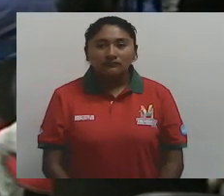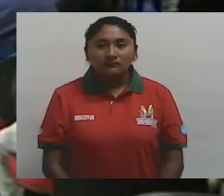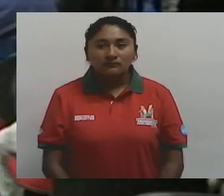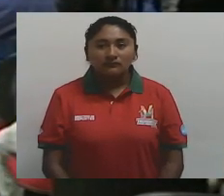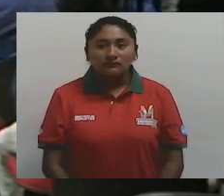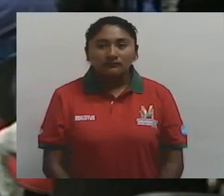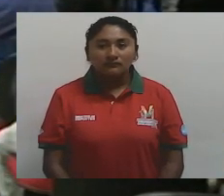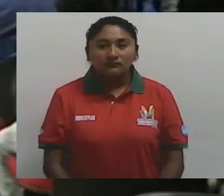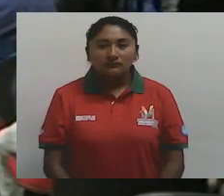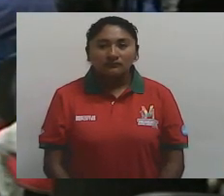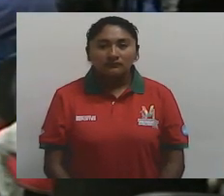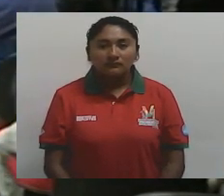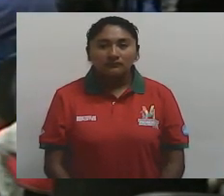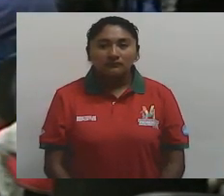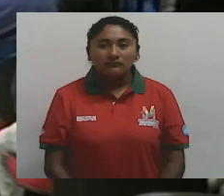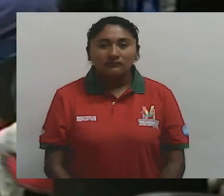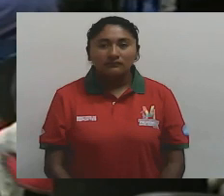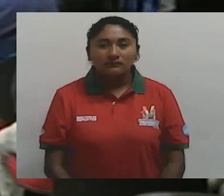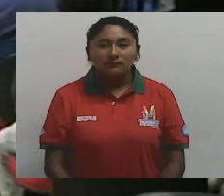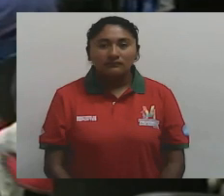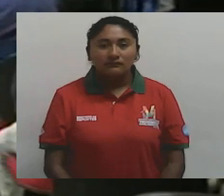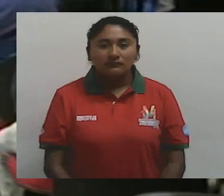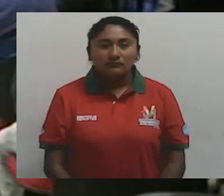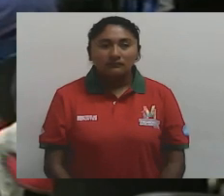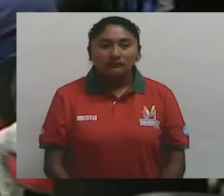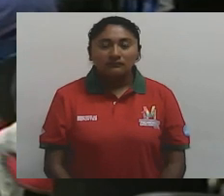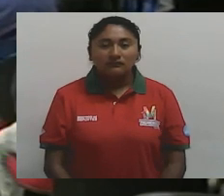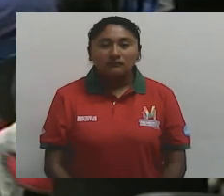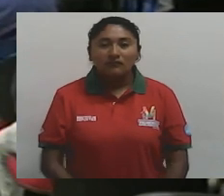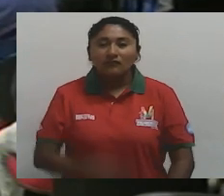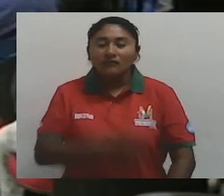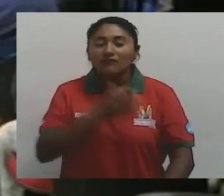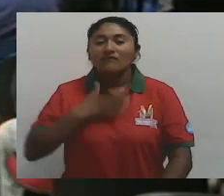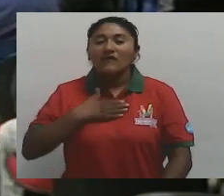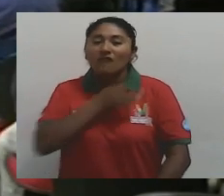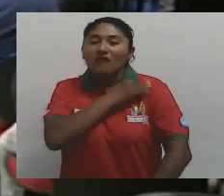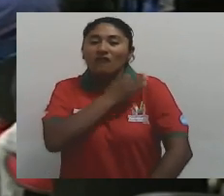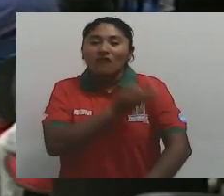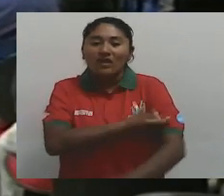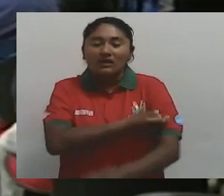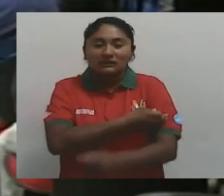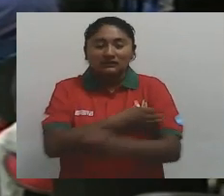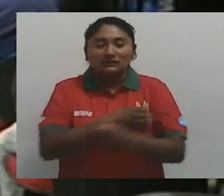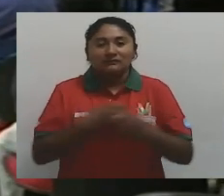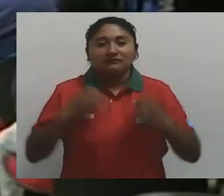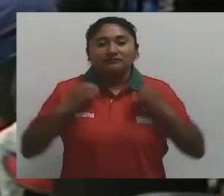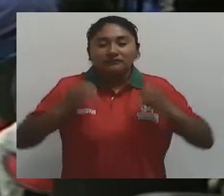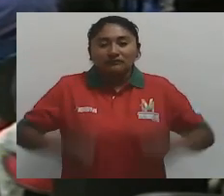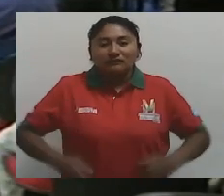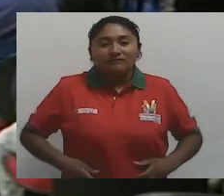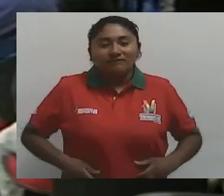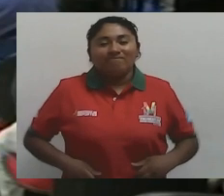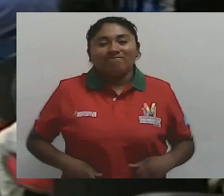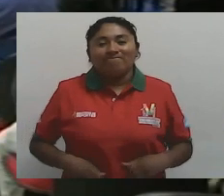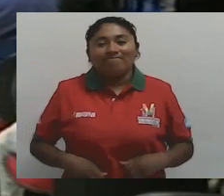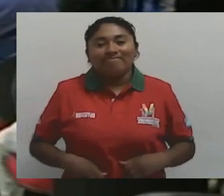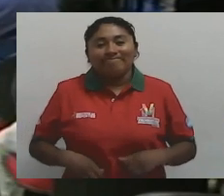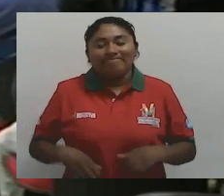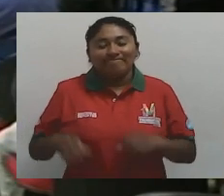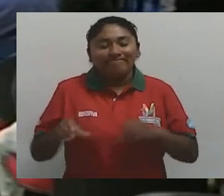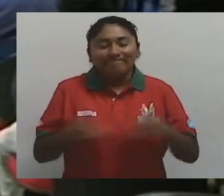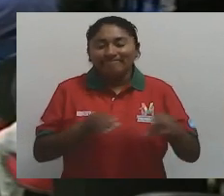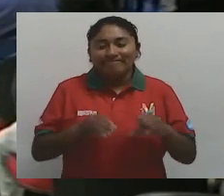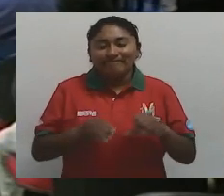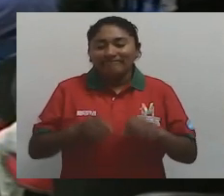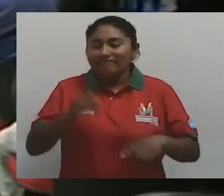Mi fuerza física me hace imparable. pero mi fuerza de voluntad